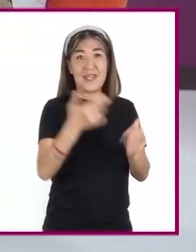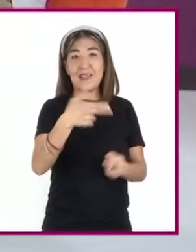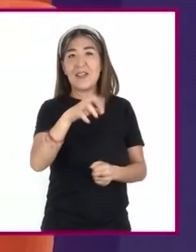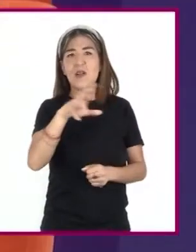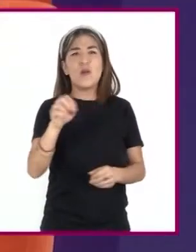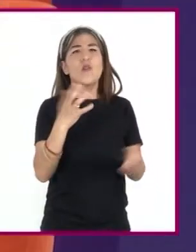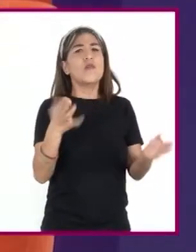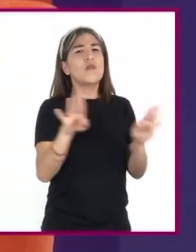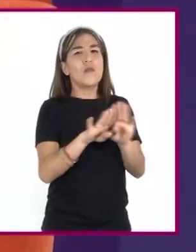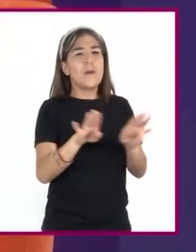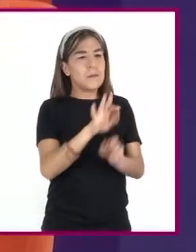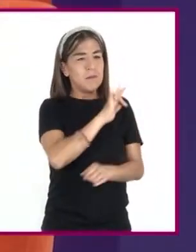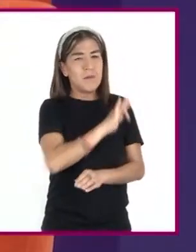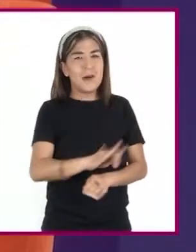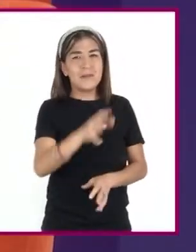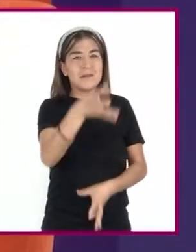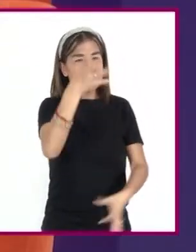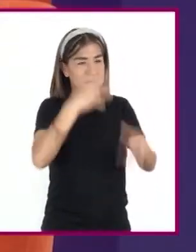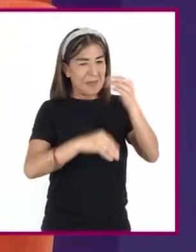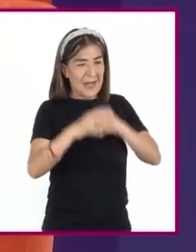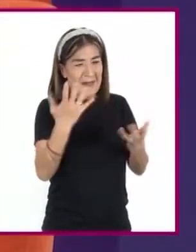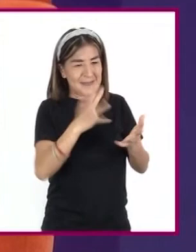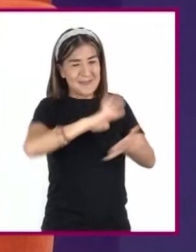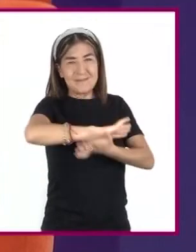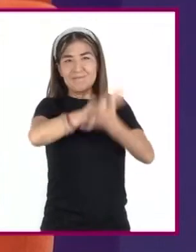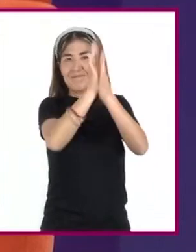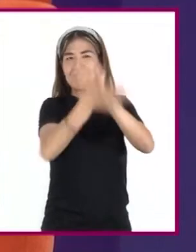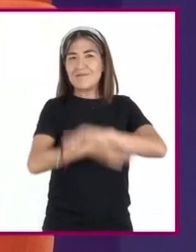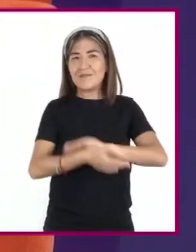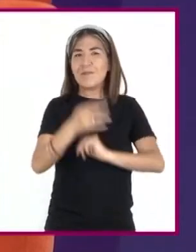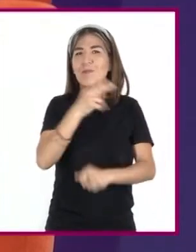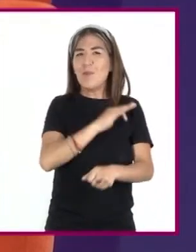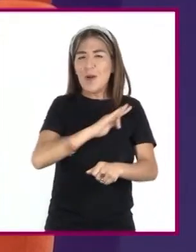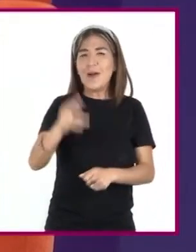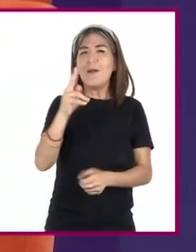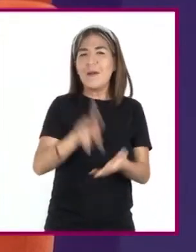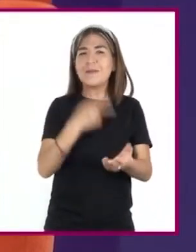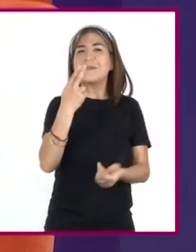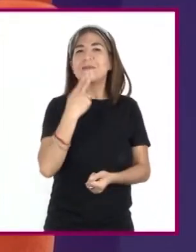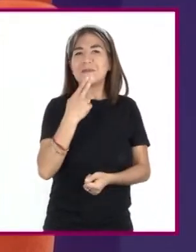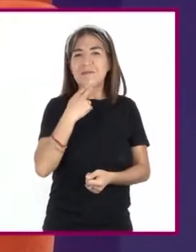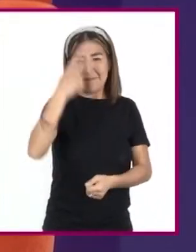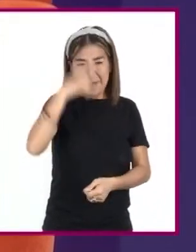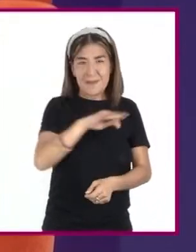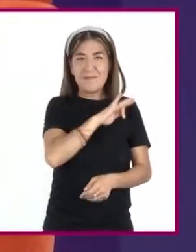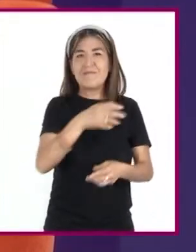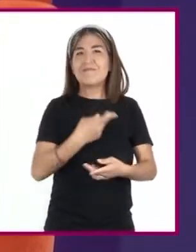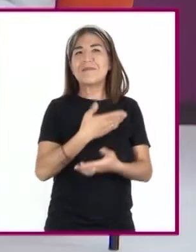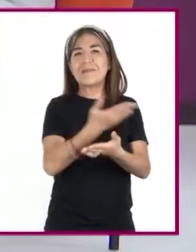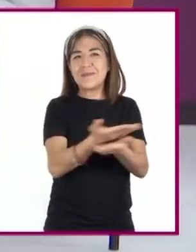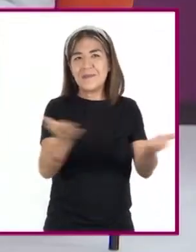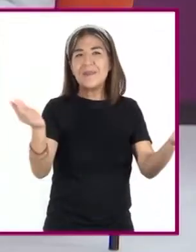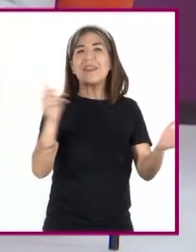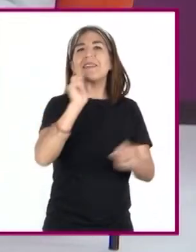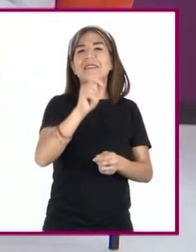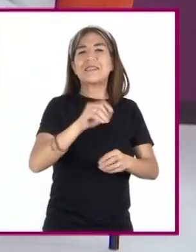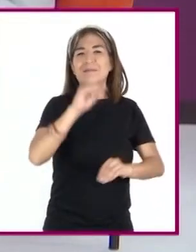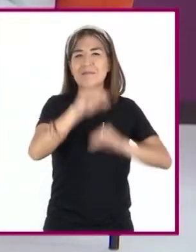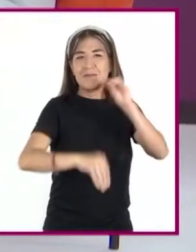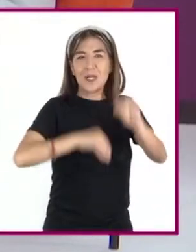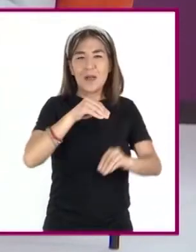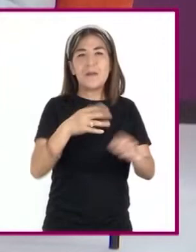cómo bien se podría reciclar. Y tienen mucho que dar los maleables,